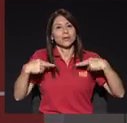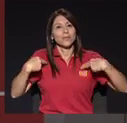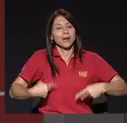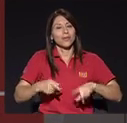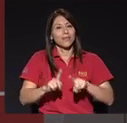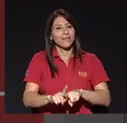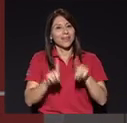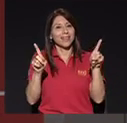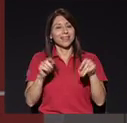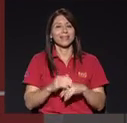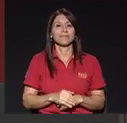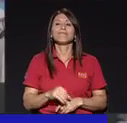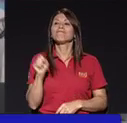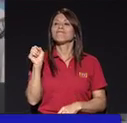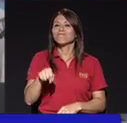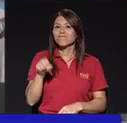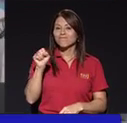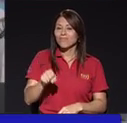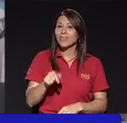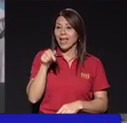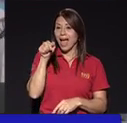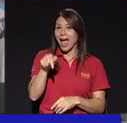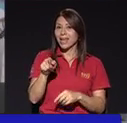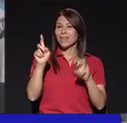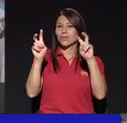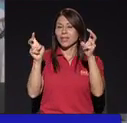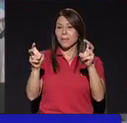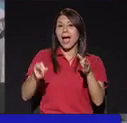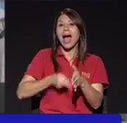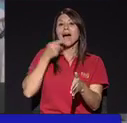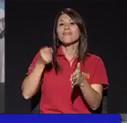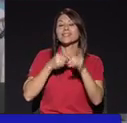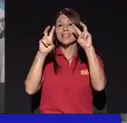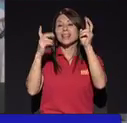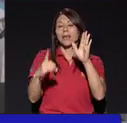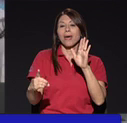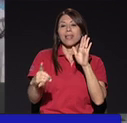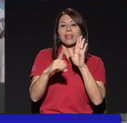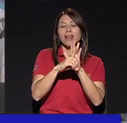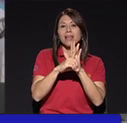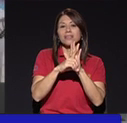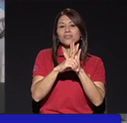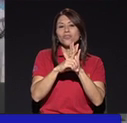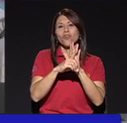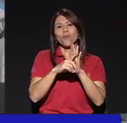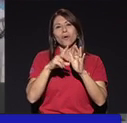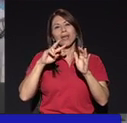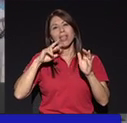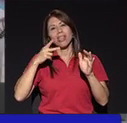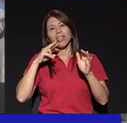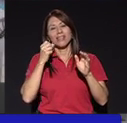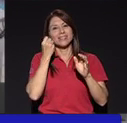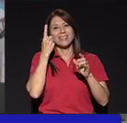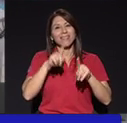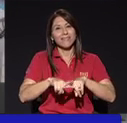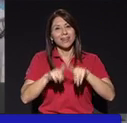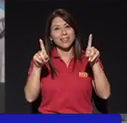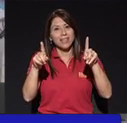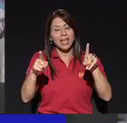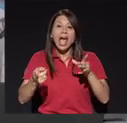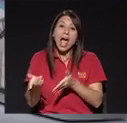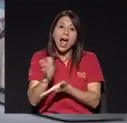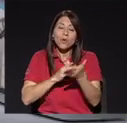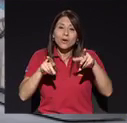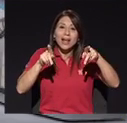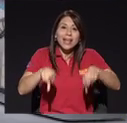un punto aquí que a veces se malinterpreta el tema del derecho, ¿verdad? Porque entonces hay mucha gente que hace sus luchas